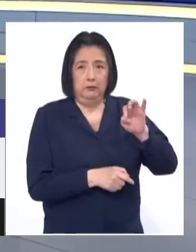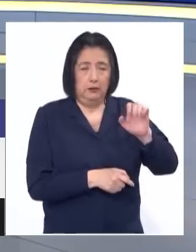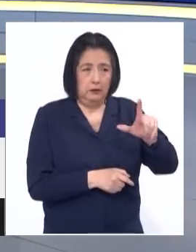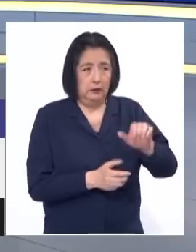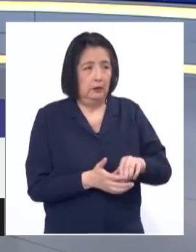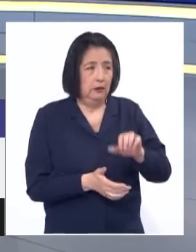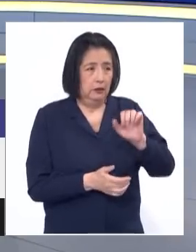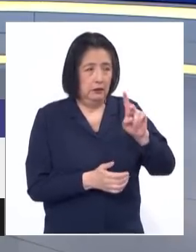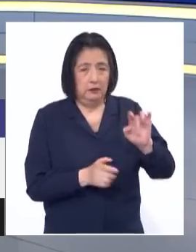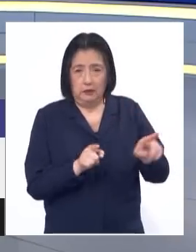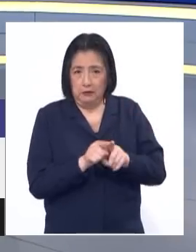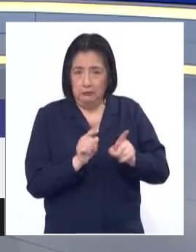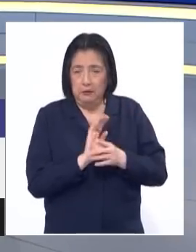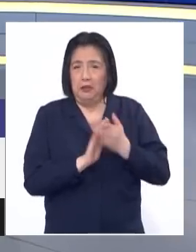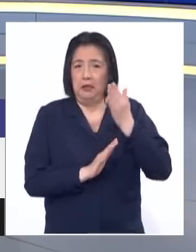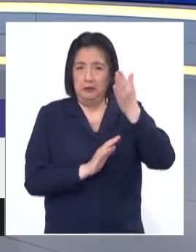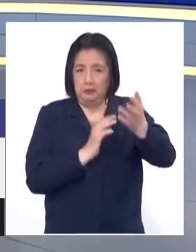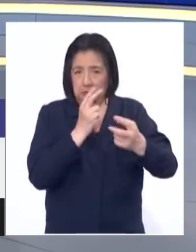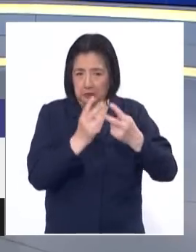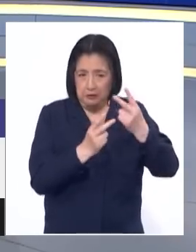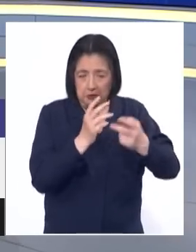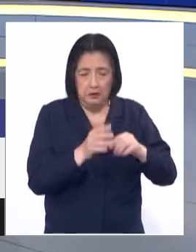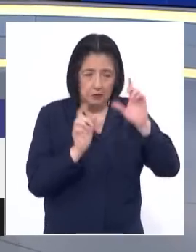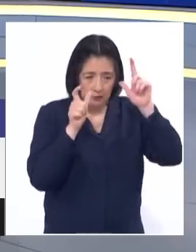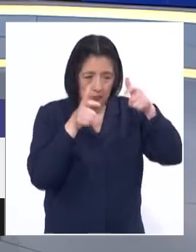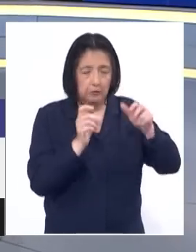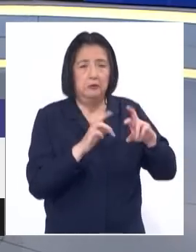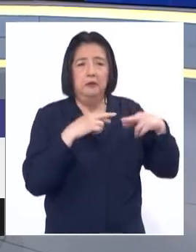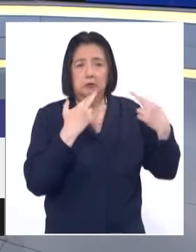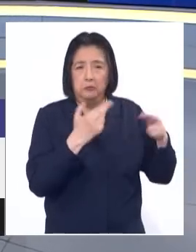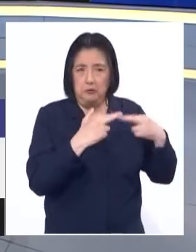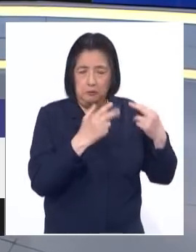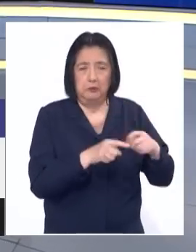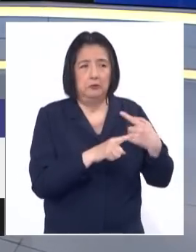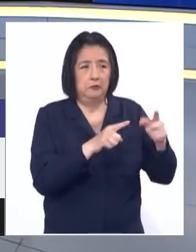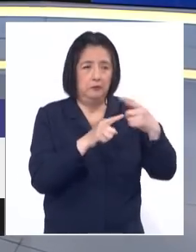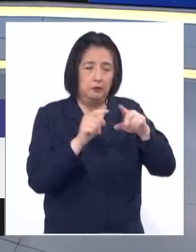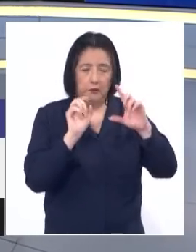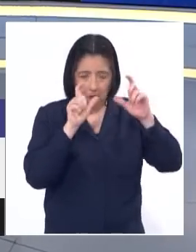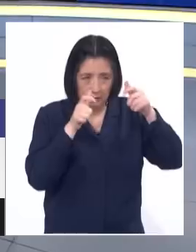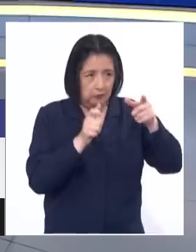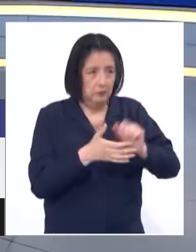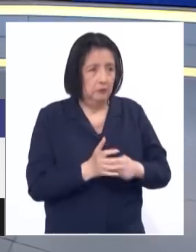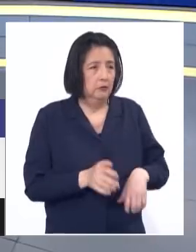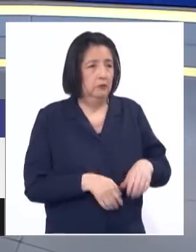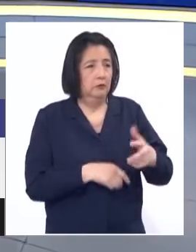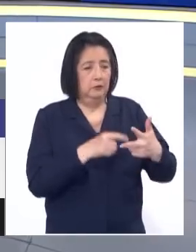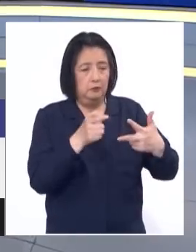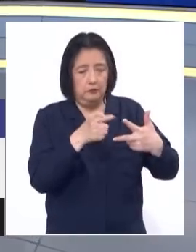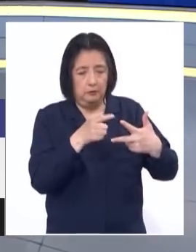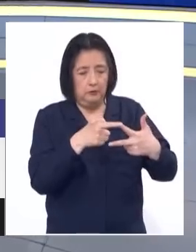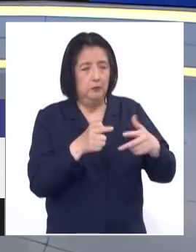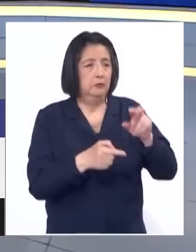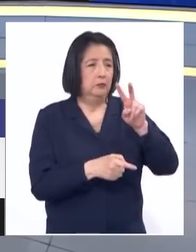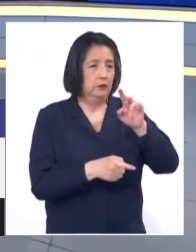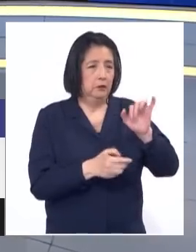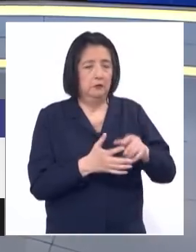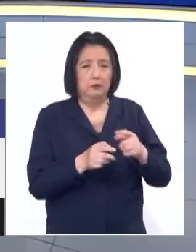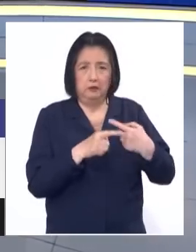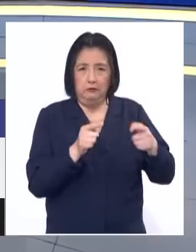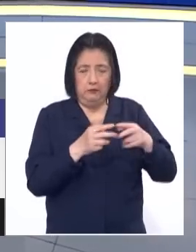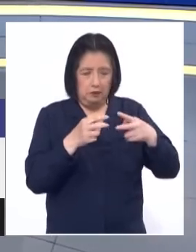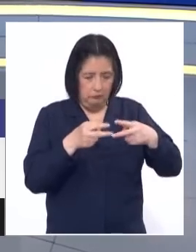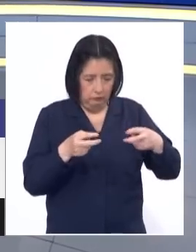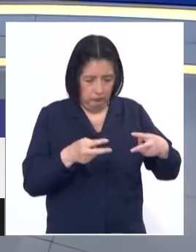también reporta visitas al Congreso y reuniones con congresistas. En el caso de Villanueva, hay varios chats que se